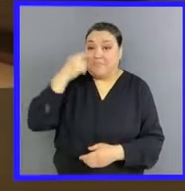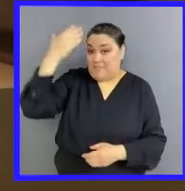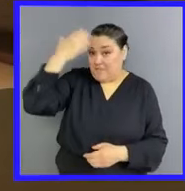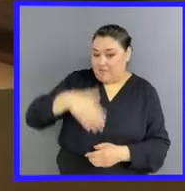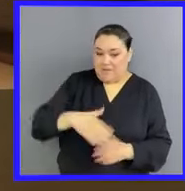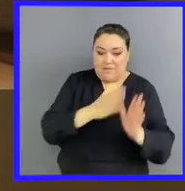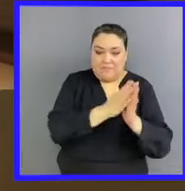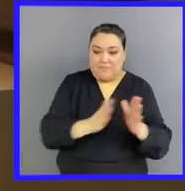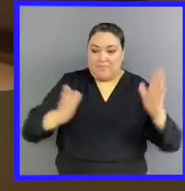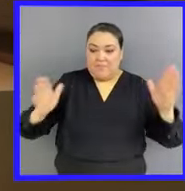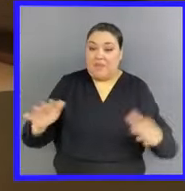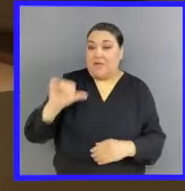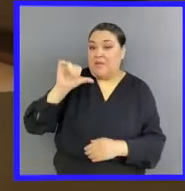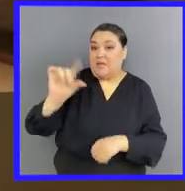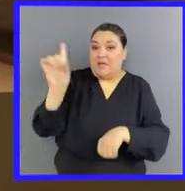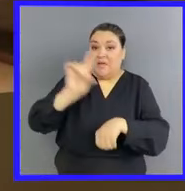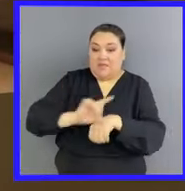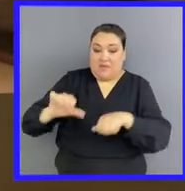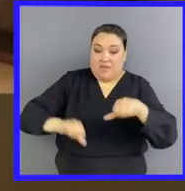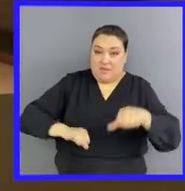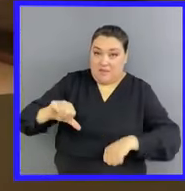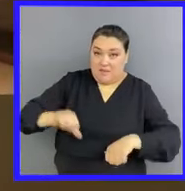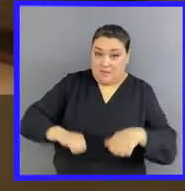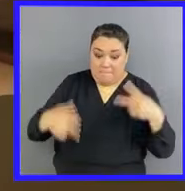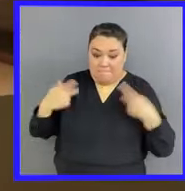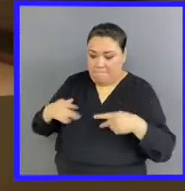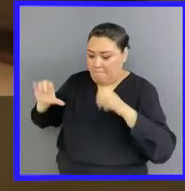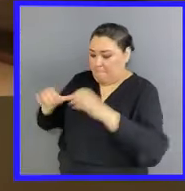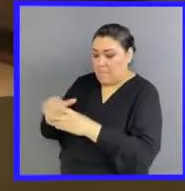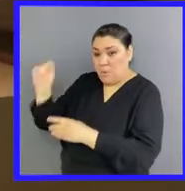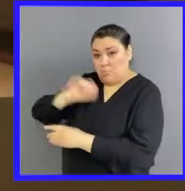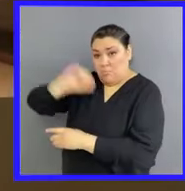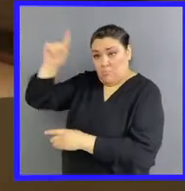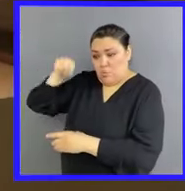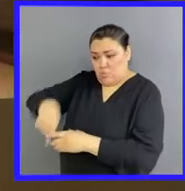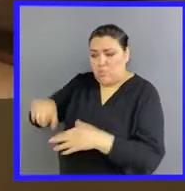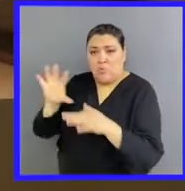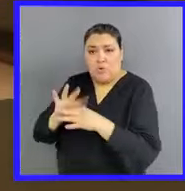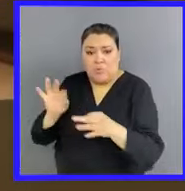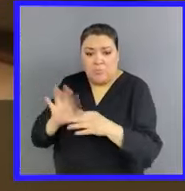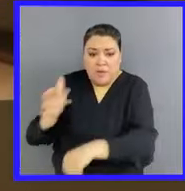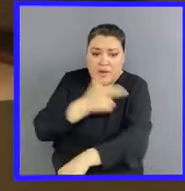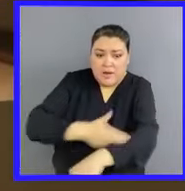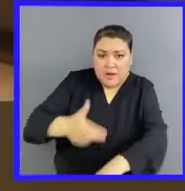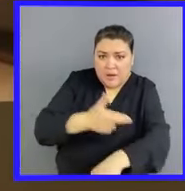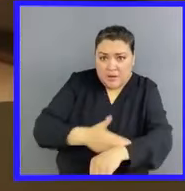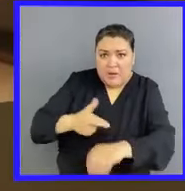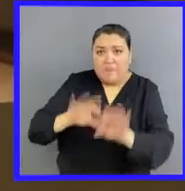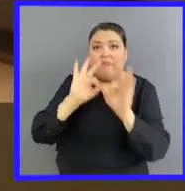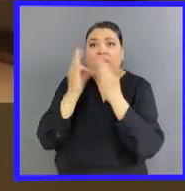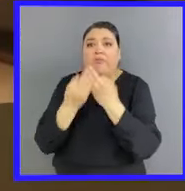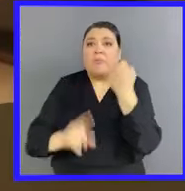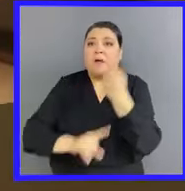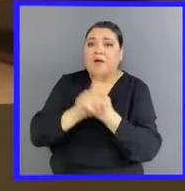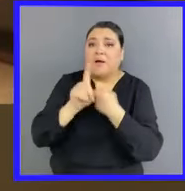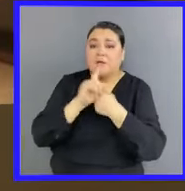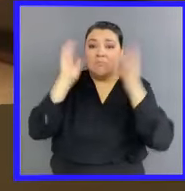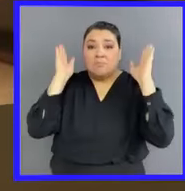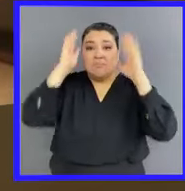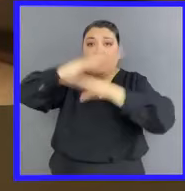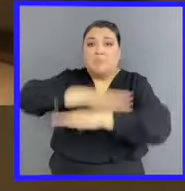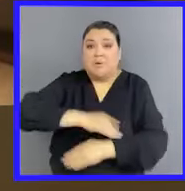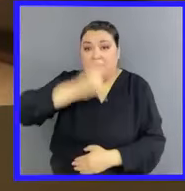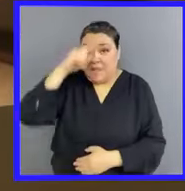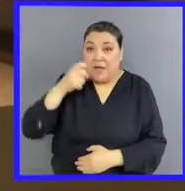días de activismo, especialistas enfatizaron la importancia de los mecanismos alternativos de solución de controversias para transformar la